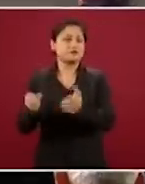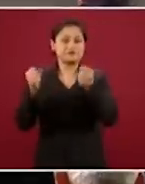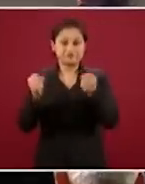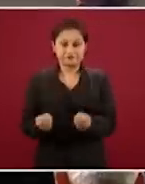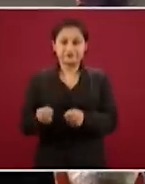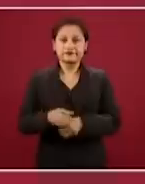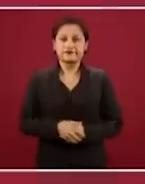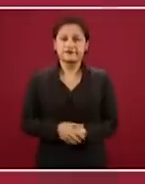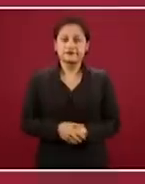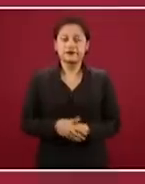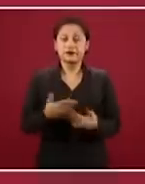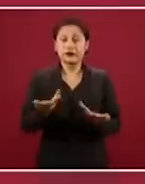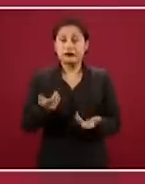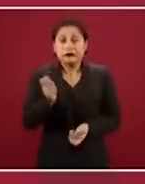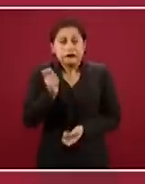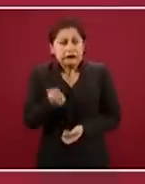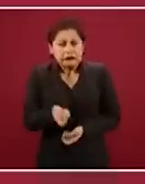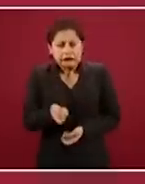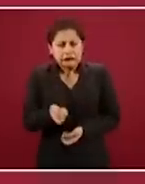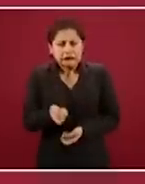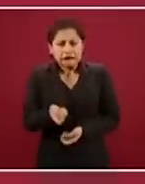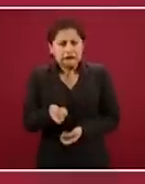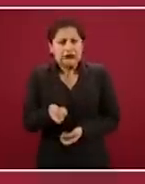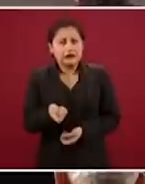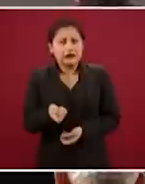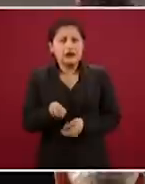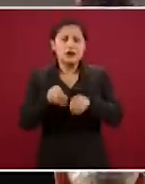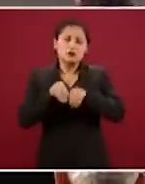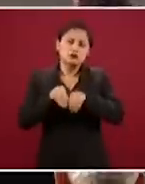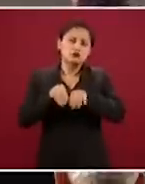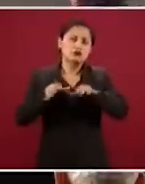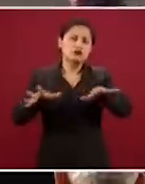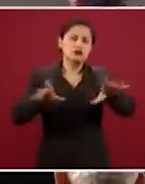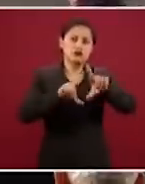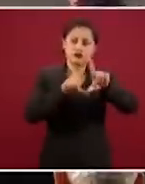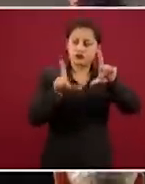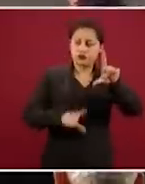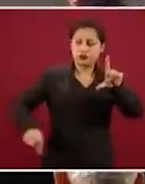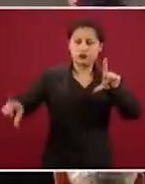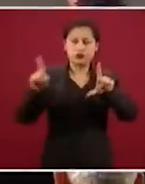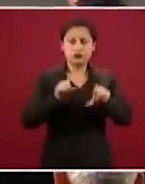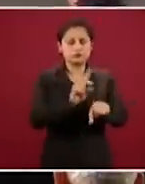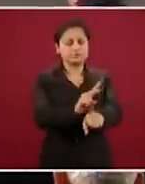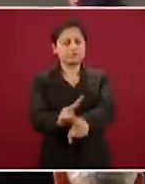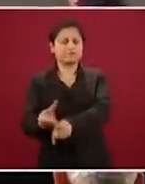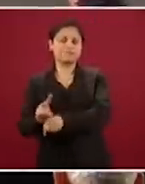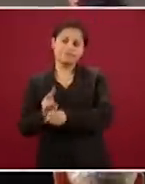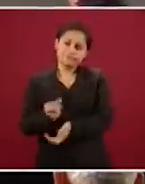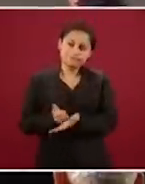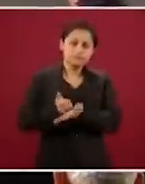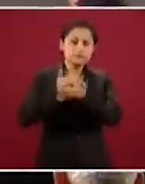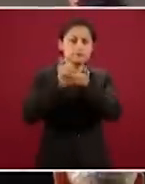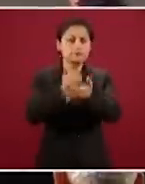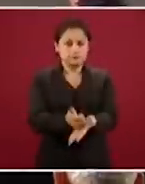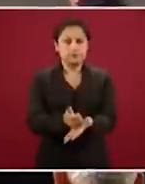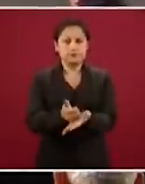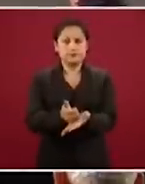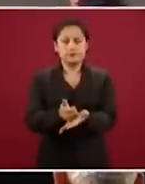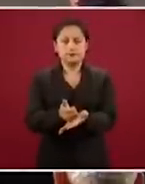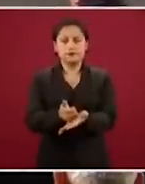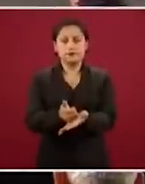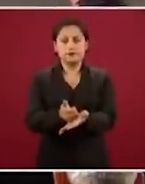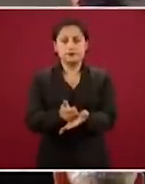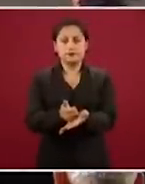más presencia, significa ayudar más para enfrentar el problema